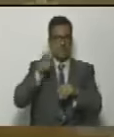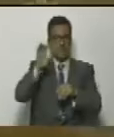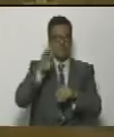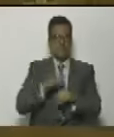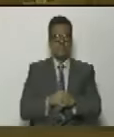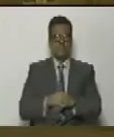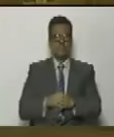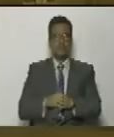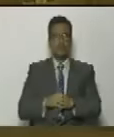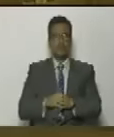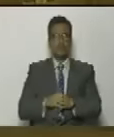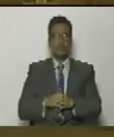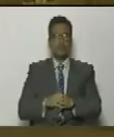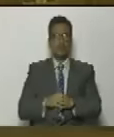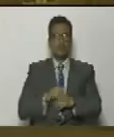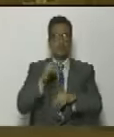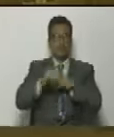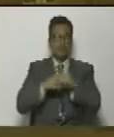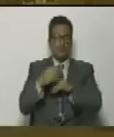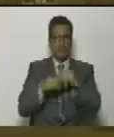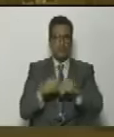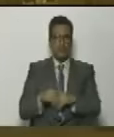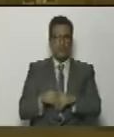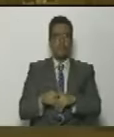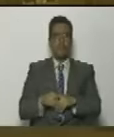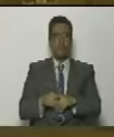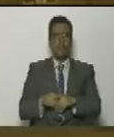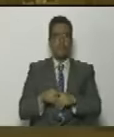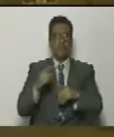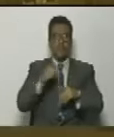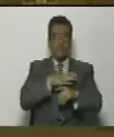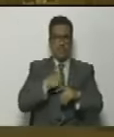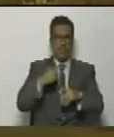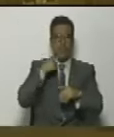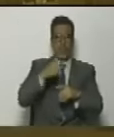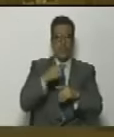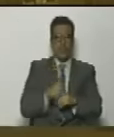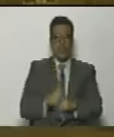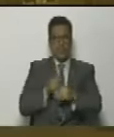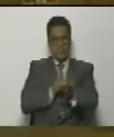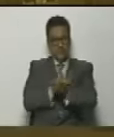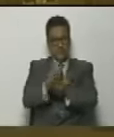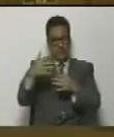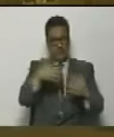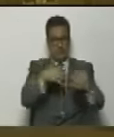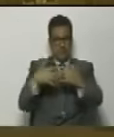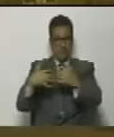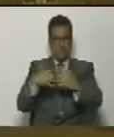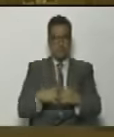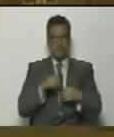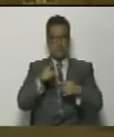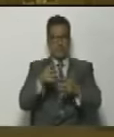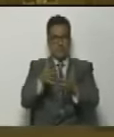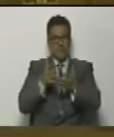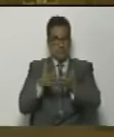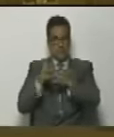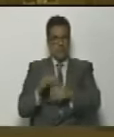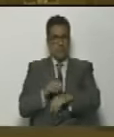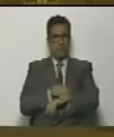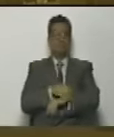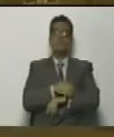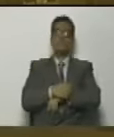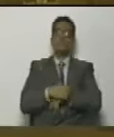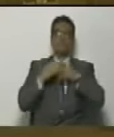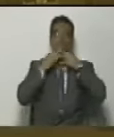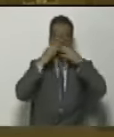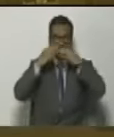país, convirtiéndose una inspiración para continuar la lucha en favor de,